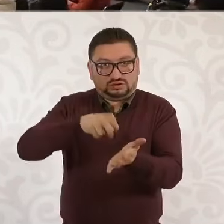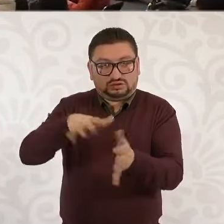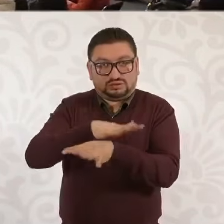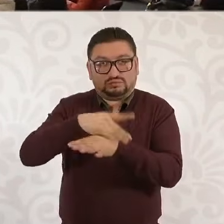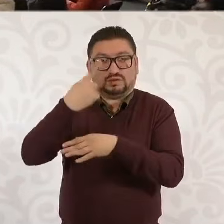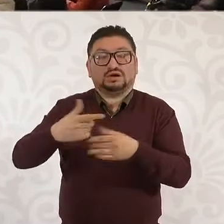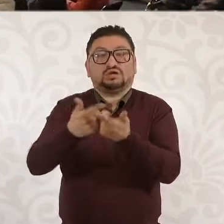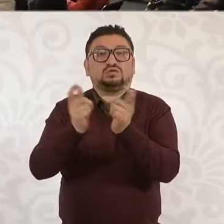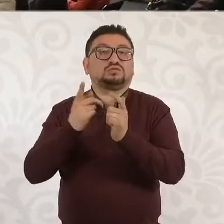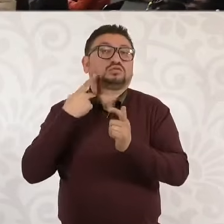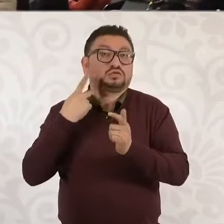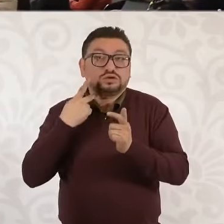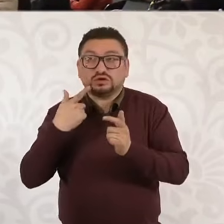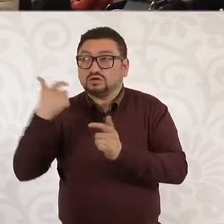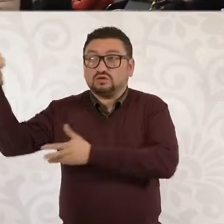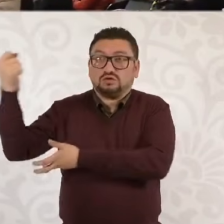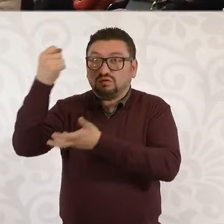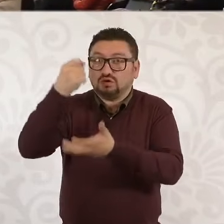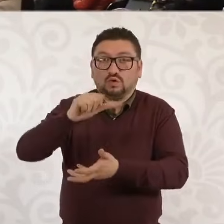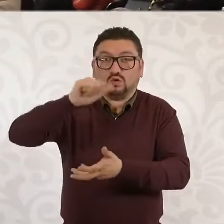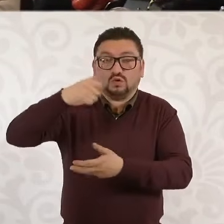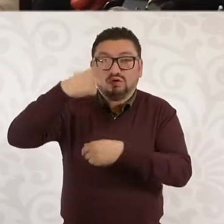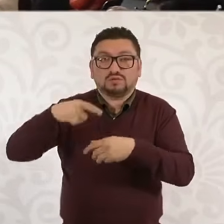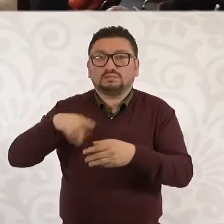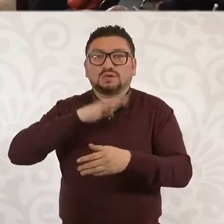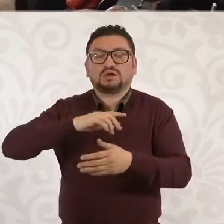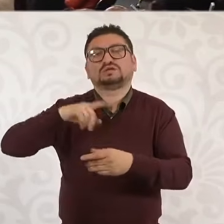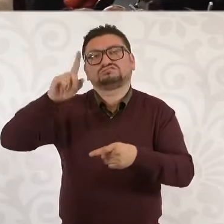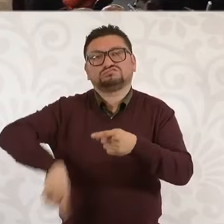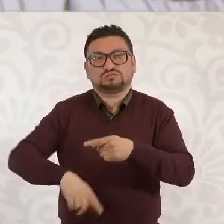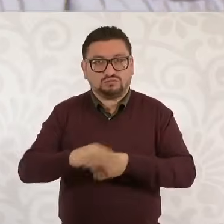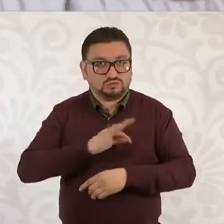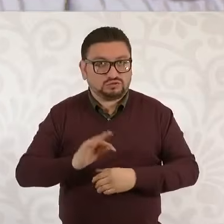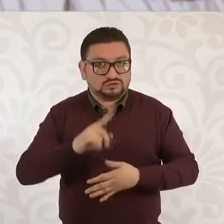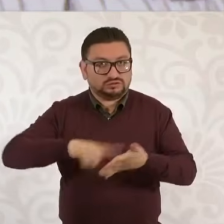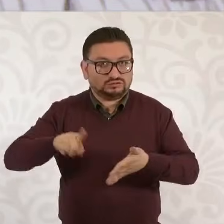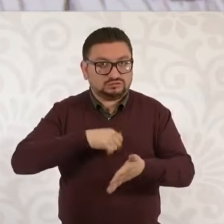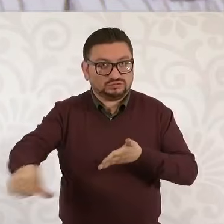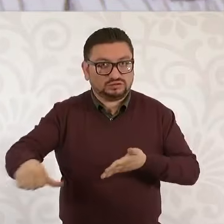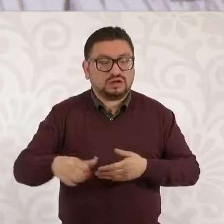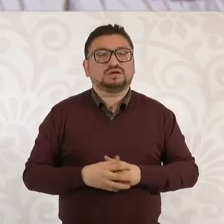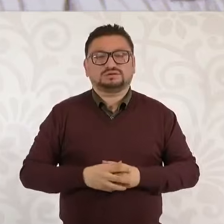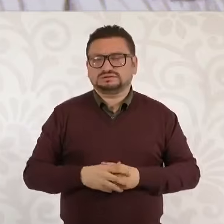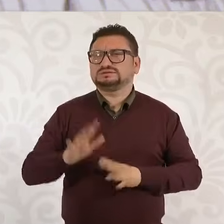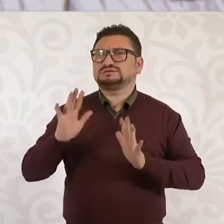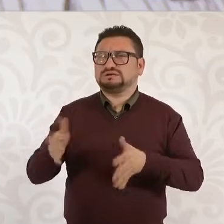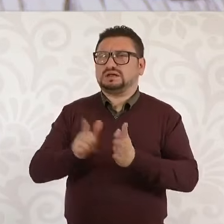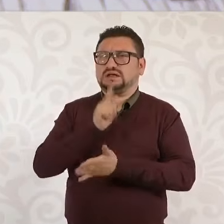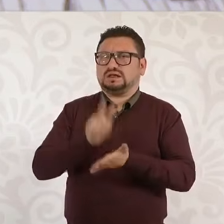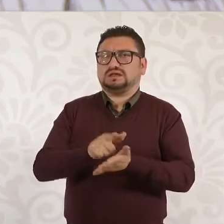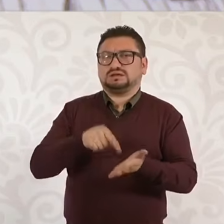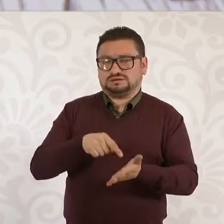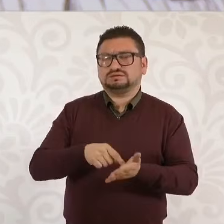del registro del partido si es que llegaran a cometer esto. Eso ya está en la ley ahora. El problema es que luego